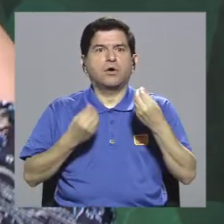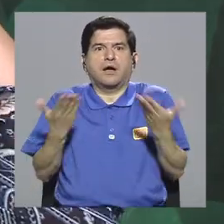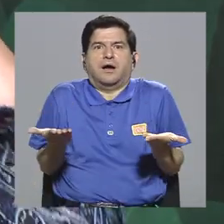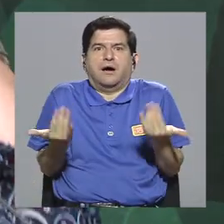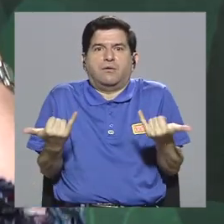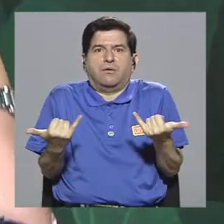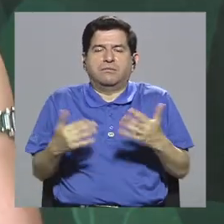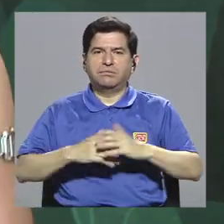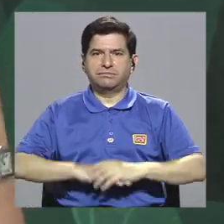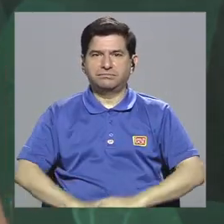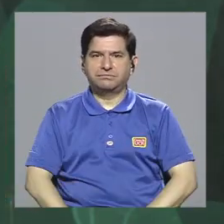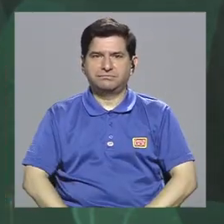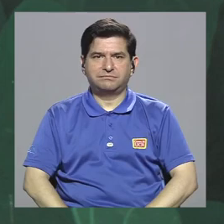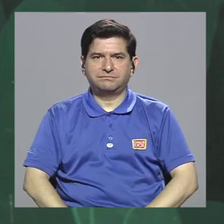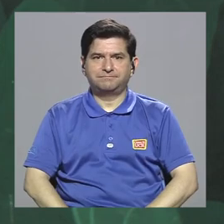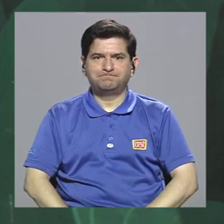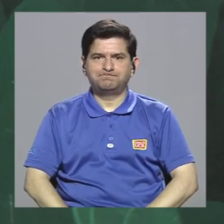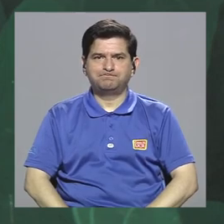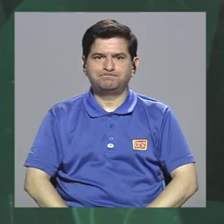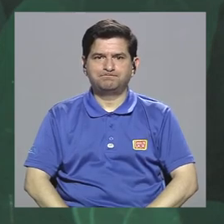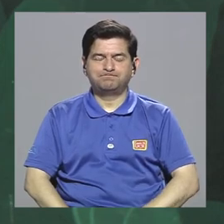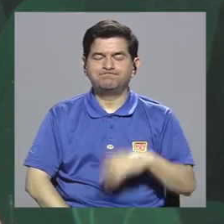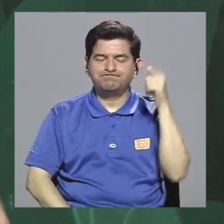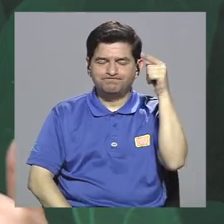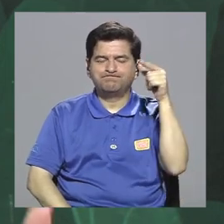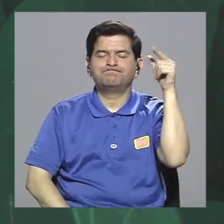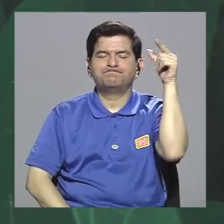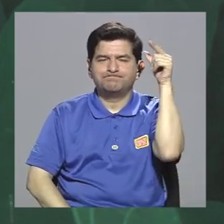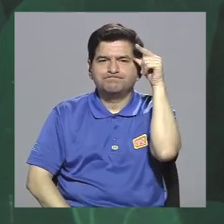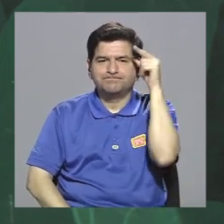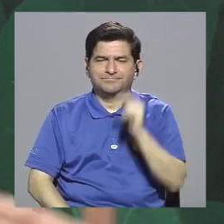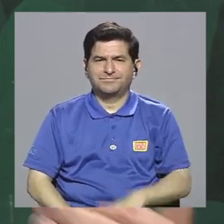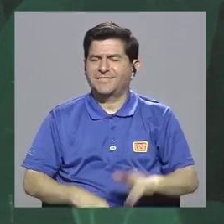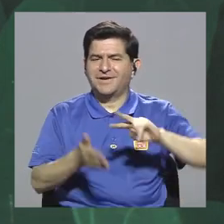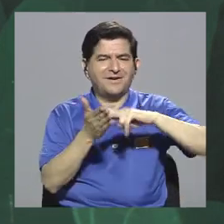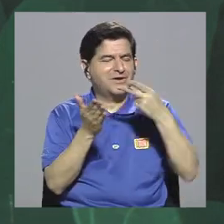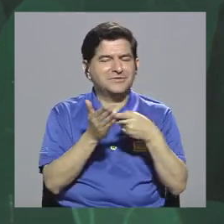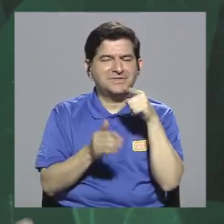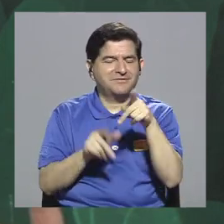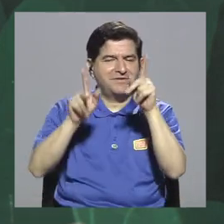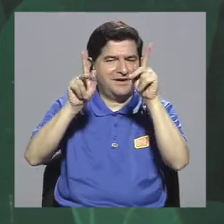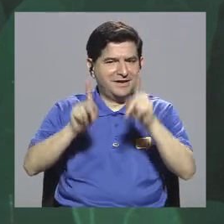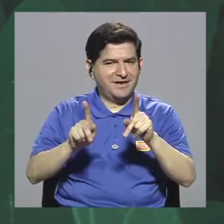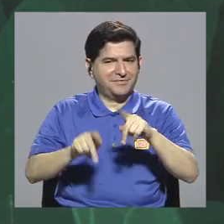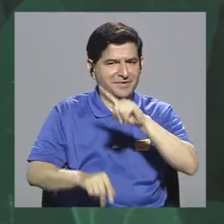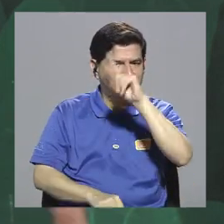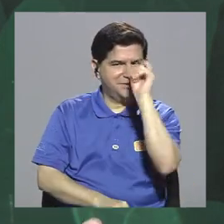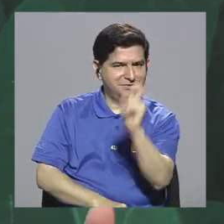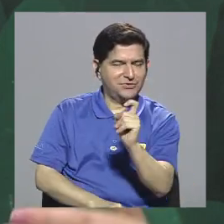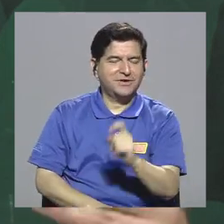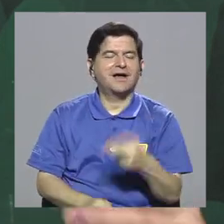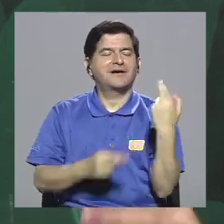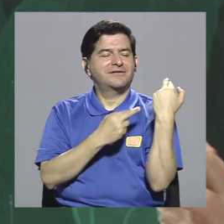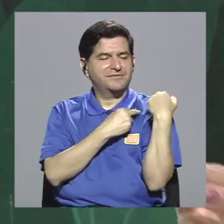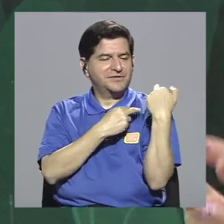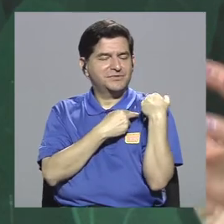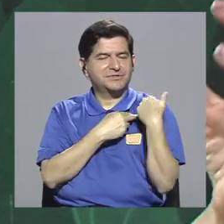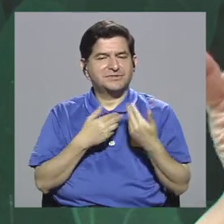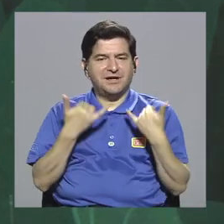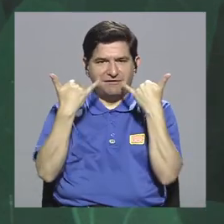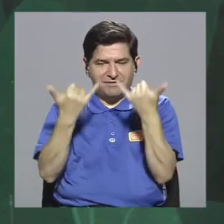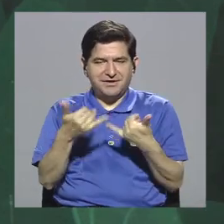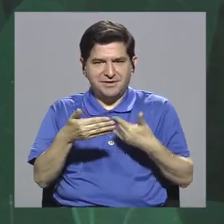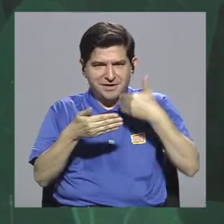¿verdad? Y bueno, no, evidentemente no es esa persona la que pregunta la que se va a encargar de brindarle ya el